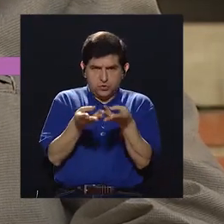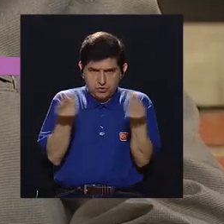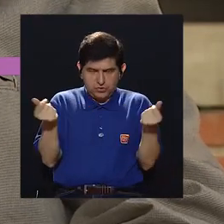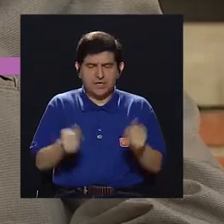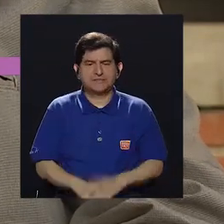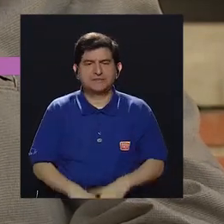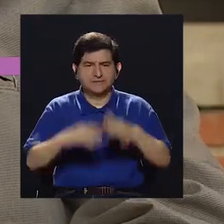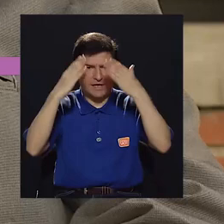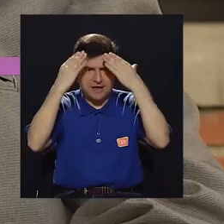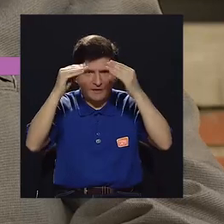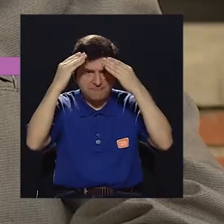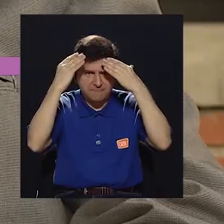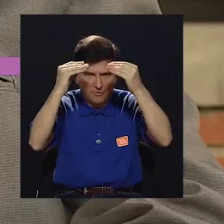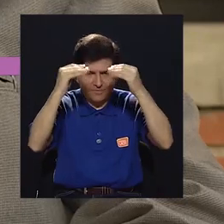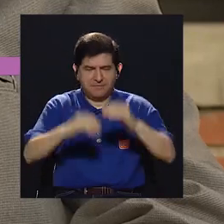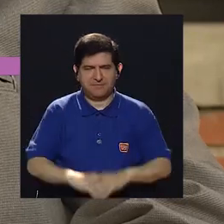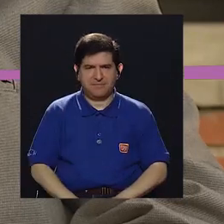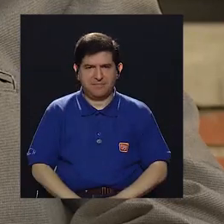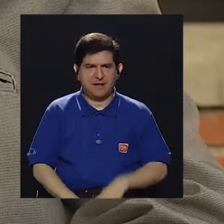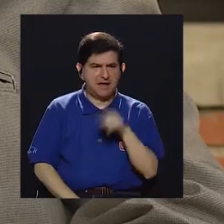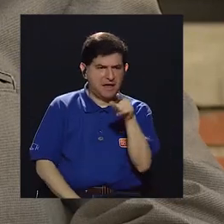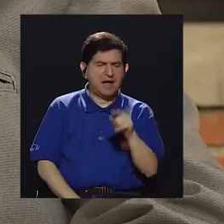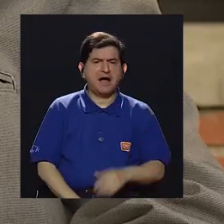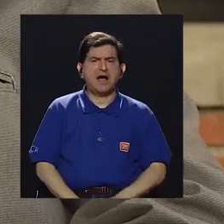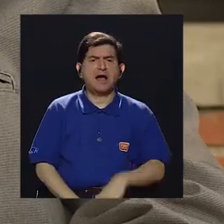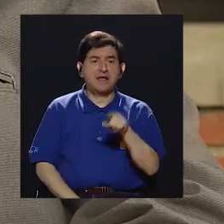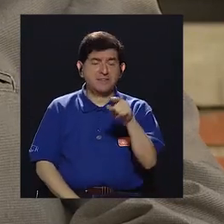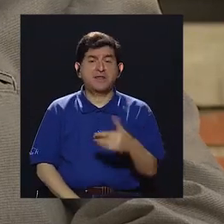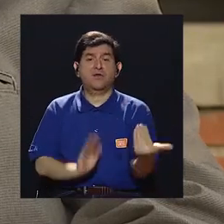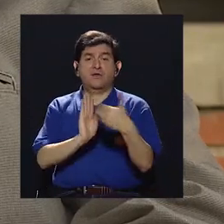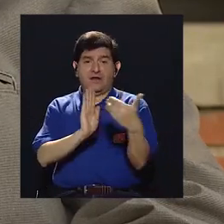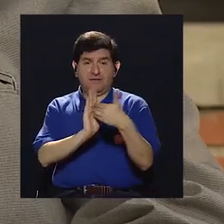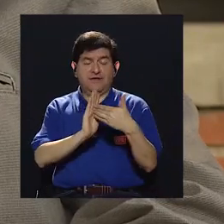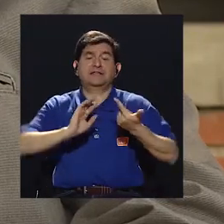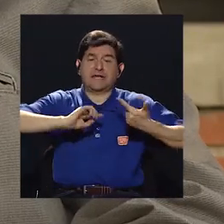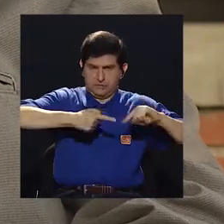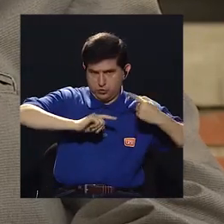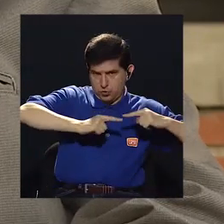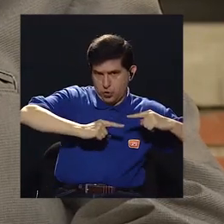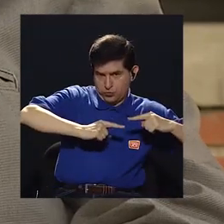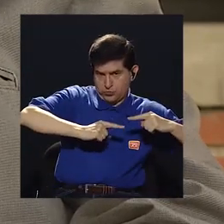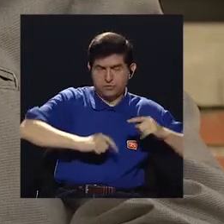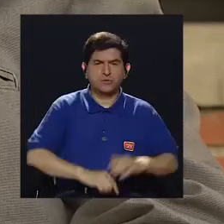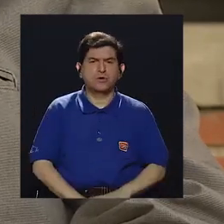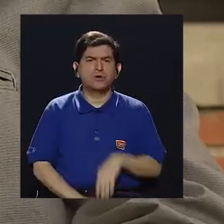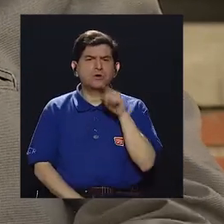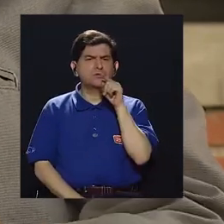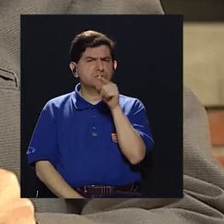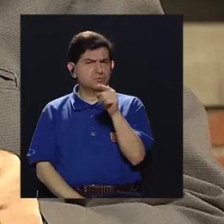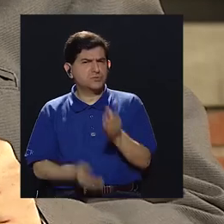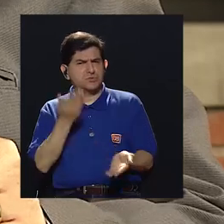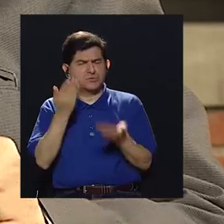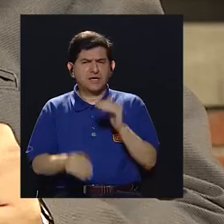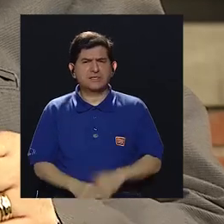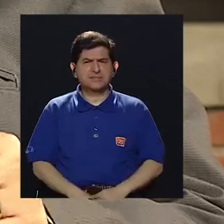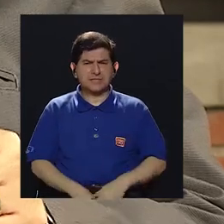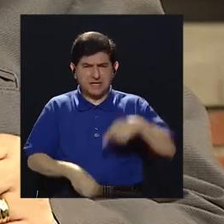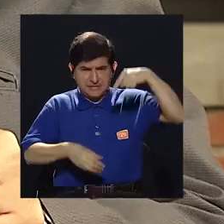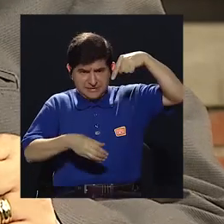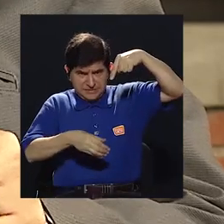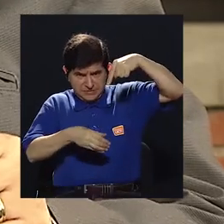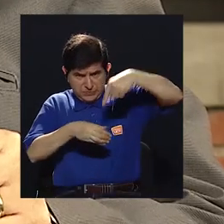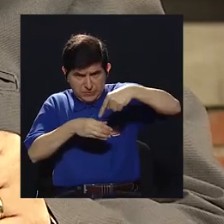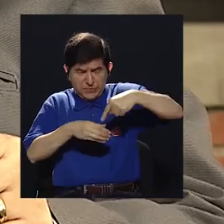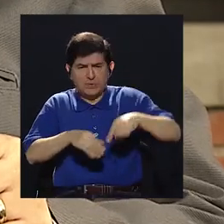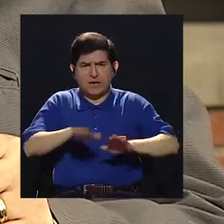cosas. Te da información acerca de lo que te agrede, que es el dolor. O sea, si vos te metes una